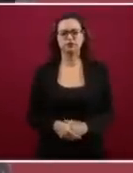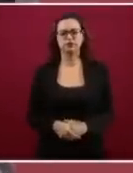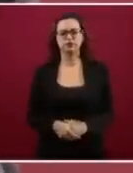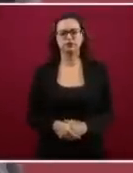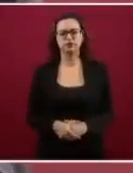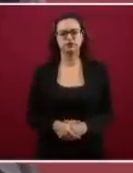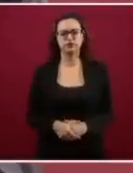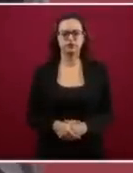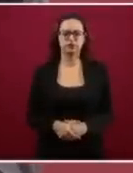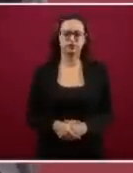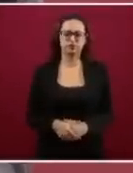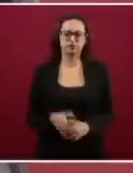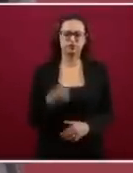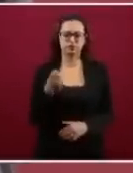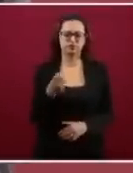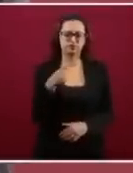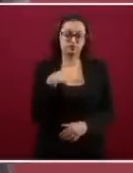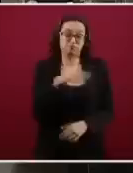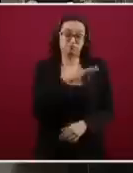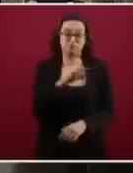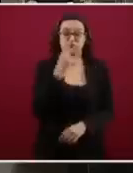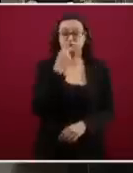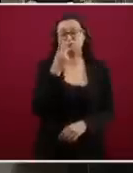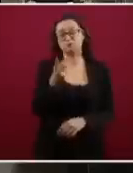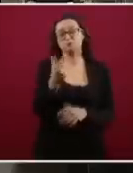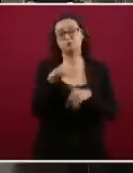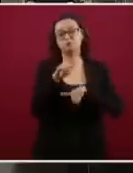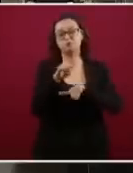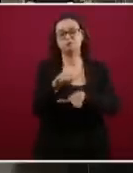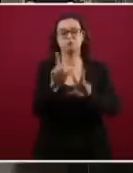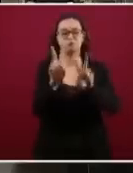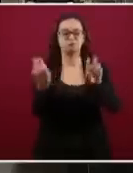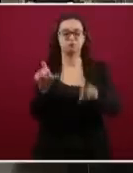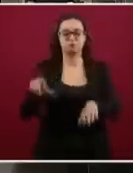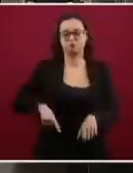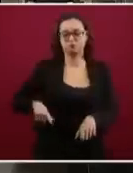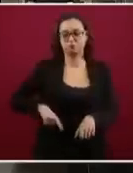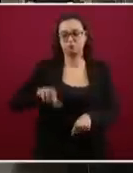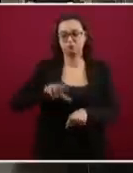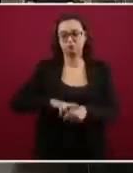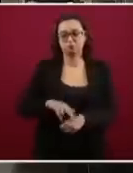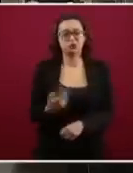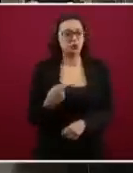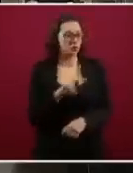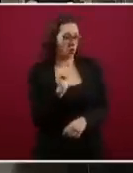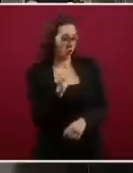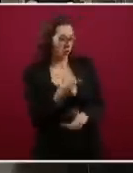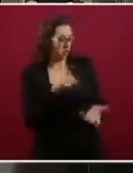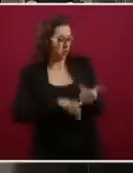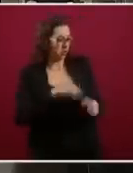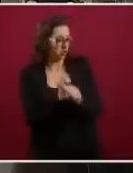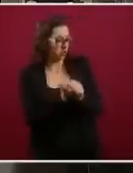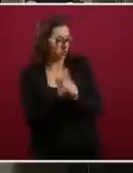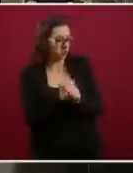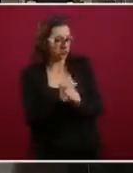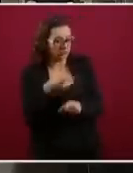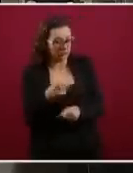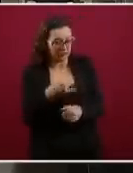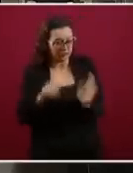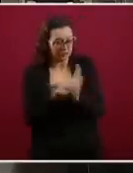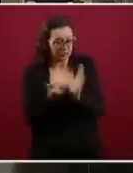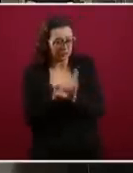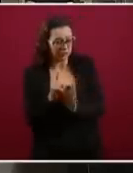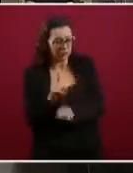Eso es lo que puedo comentar acerca del gobernador de Morelos. Pero no hay una investigación de la Unidad de Inteligencia Financiera contra,